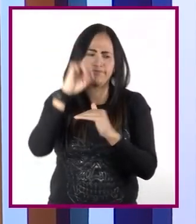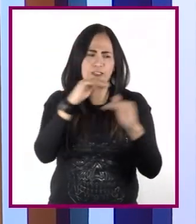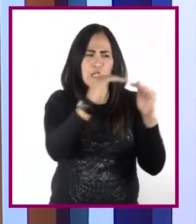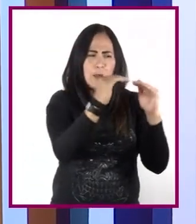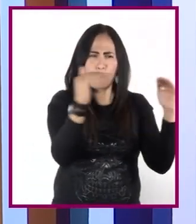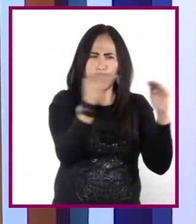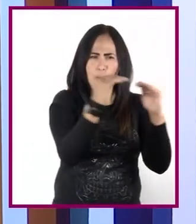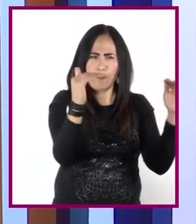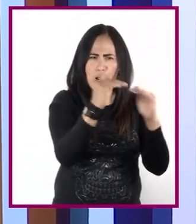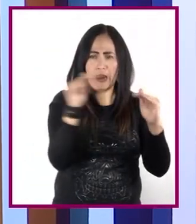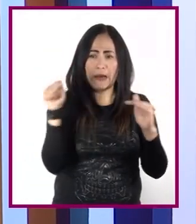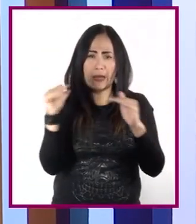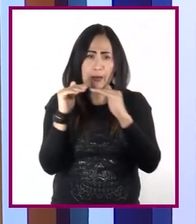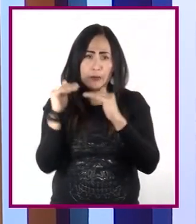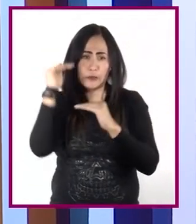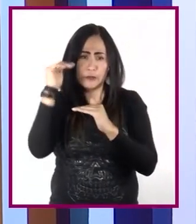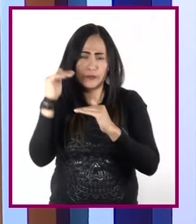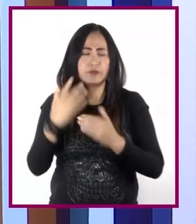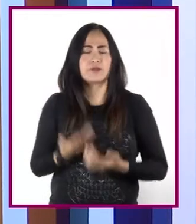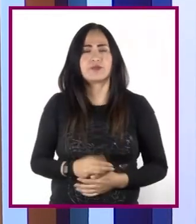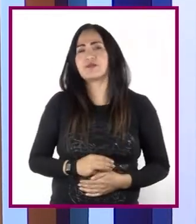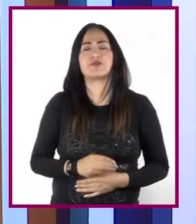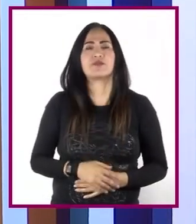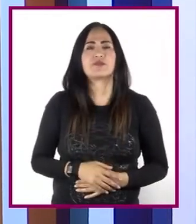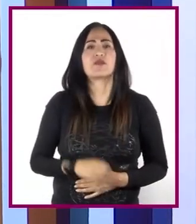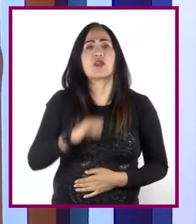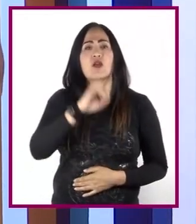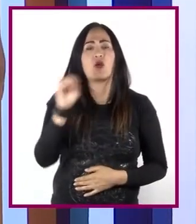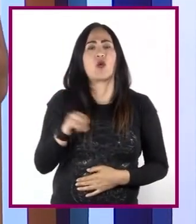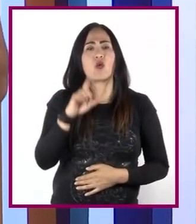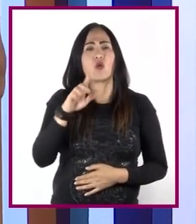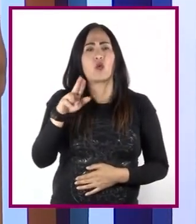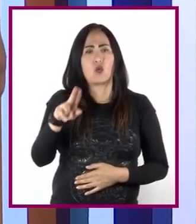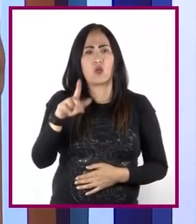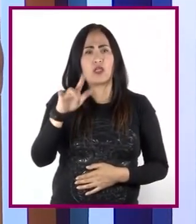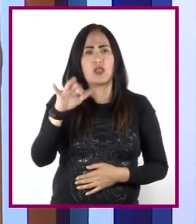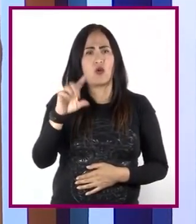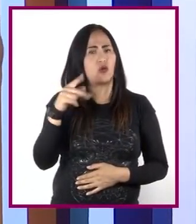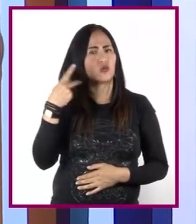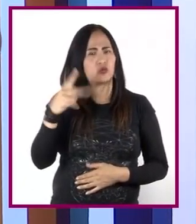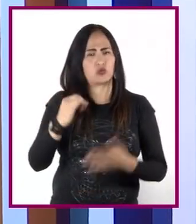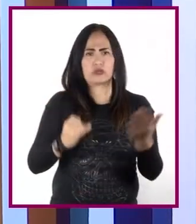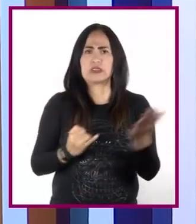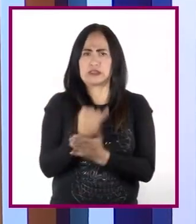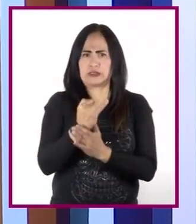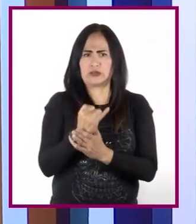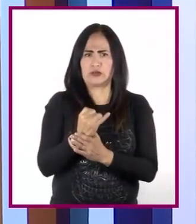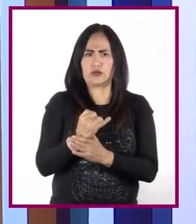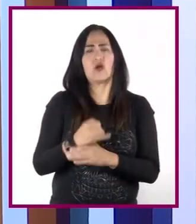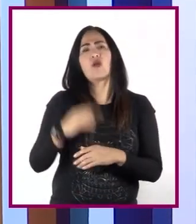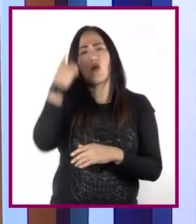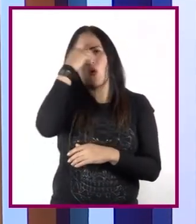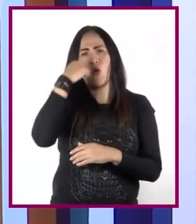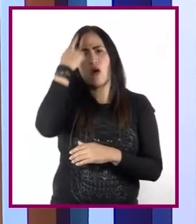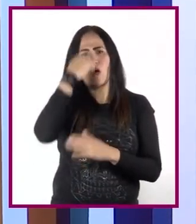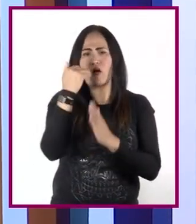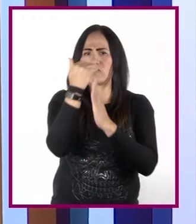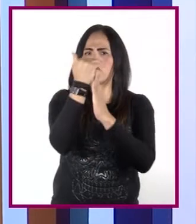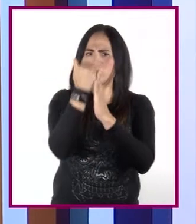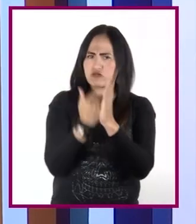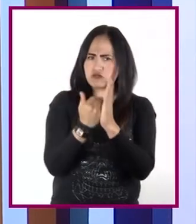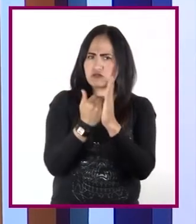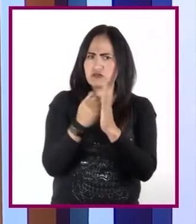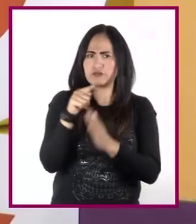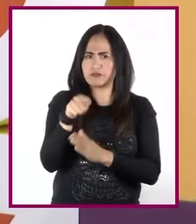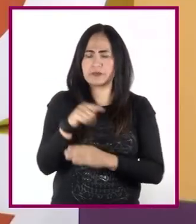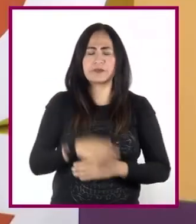horas que navegan sus amigos y familiares, por lo que Julio debería tomar la decisión de reducir el número de horas a la semana que